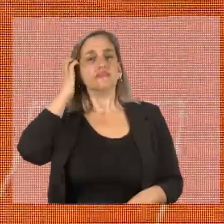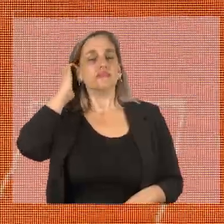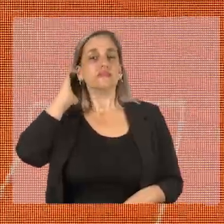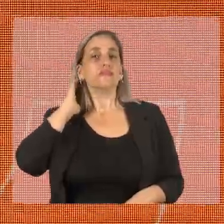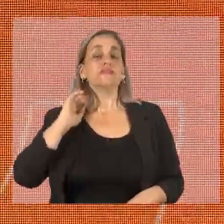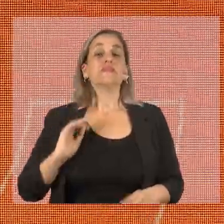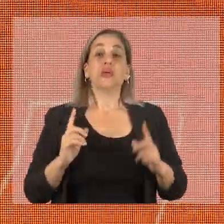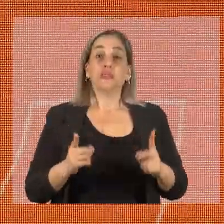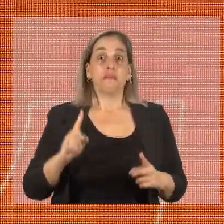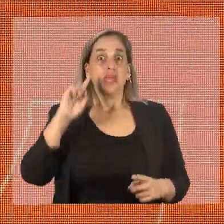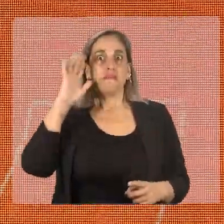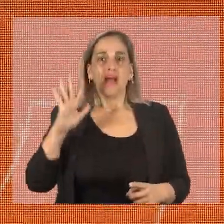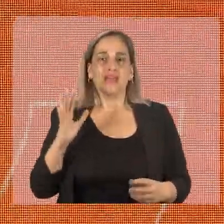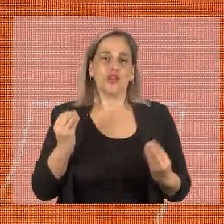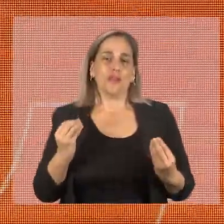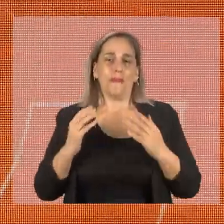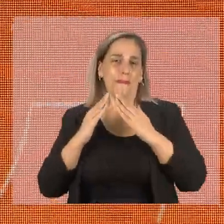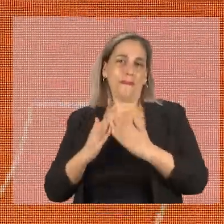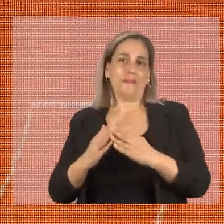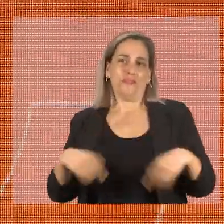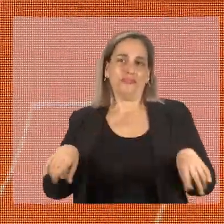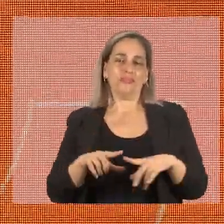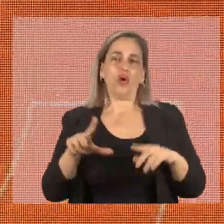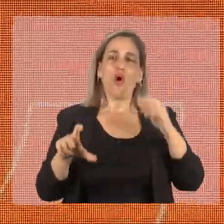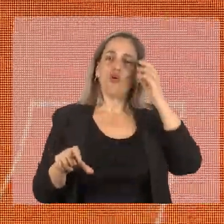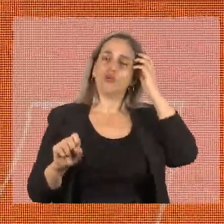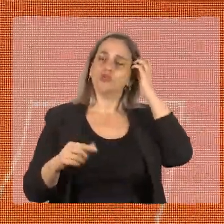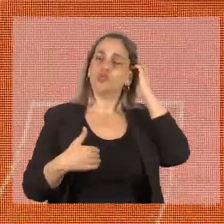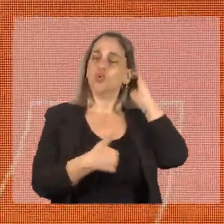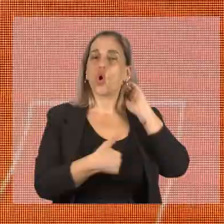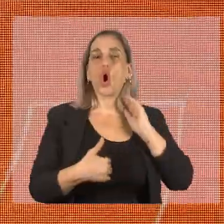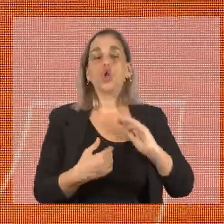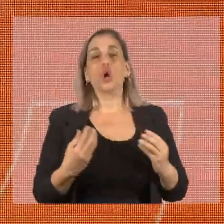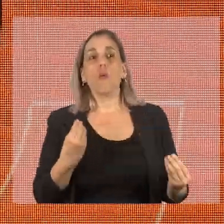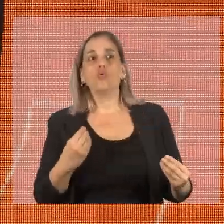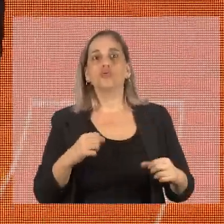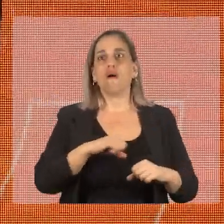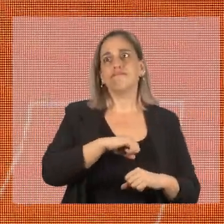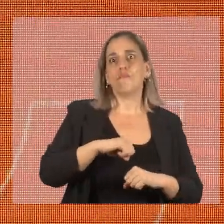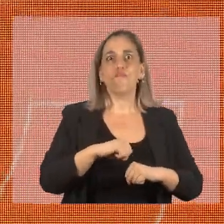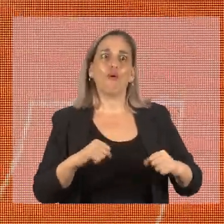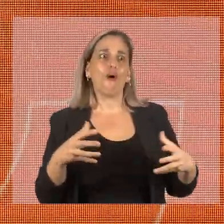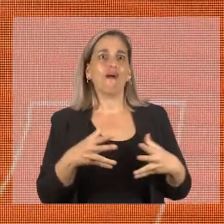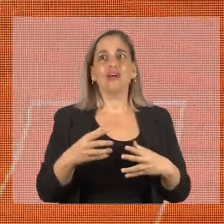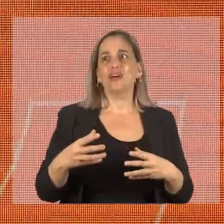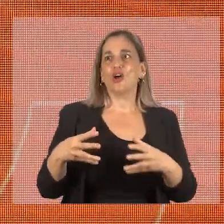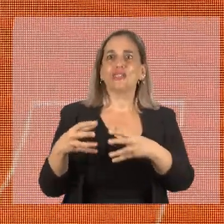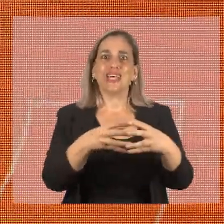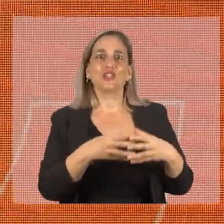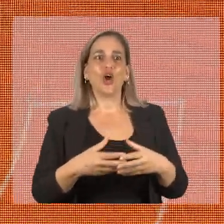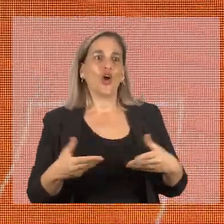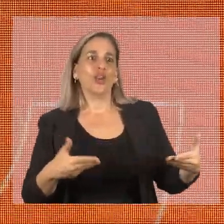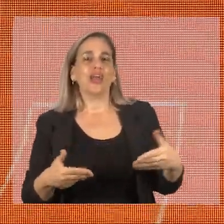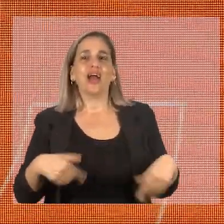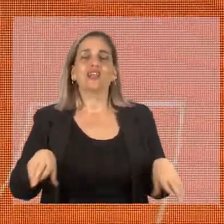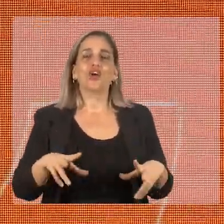Bien, también imagino que hay, bueno, es evidente, ¿no?, que en su rol hay muchas pujas entre las demandas de los distintos